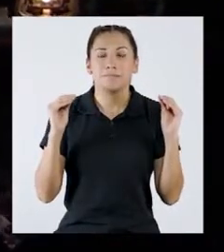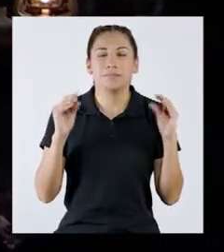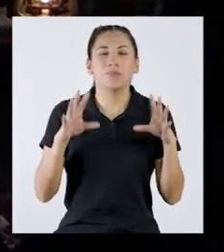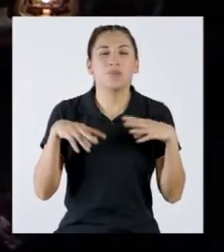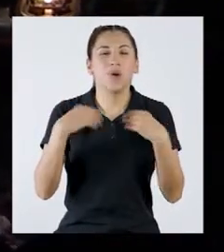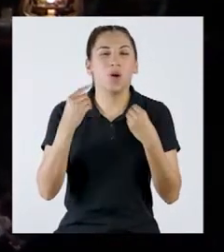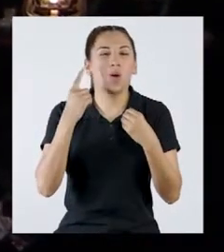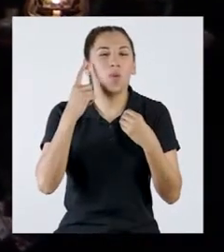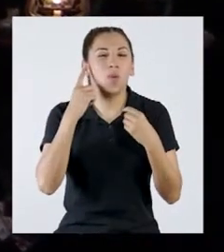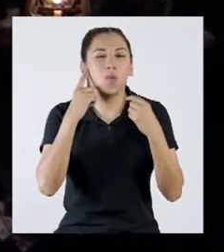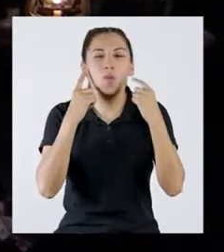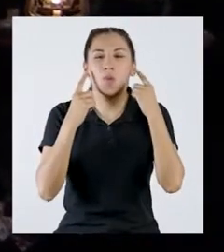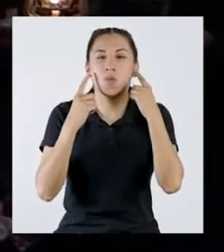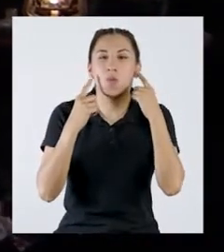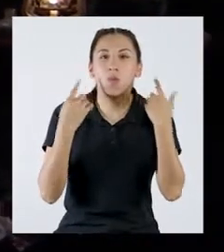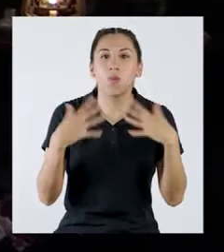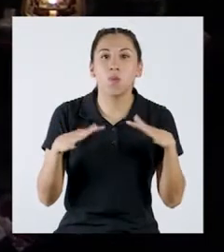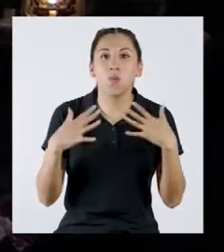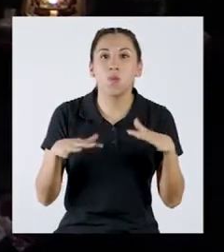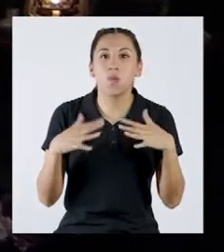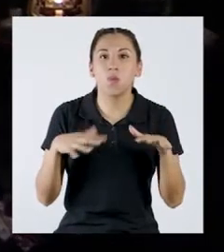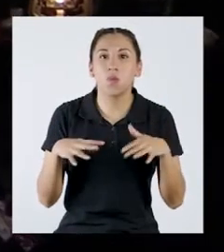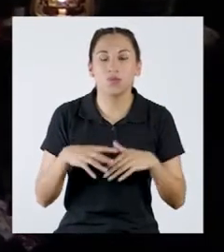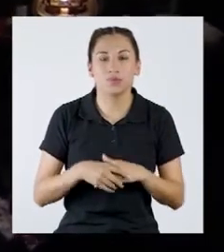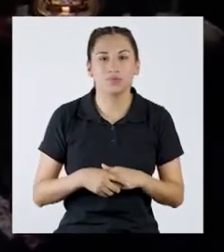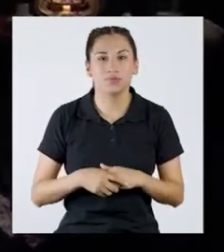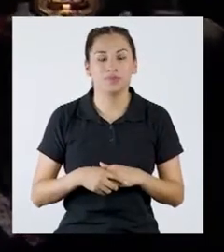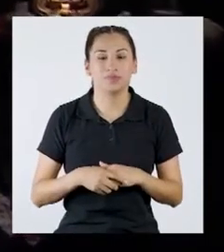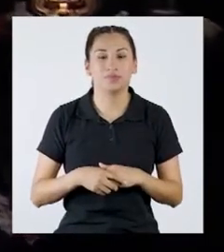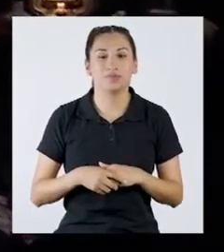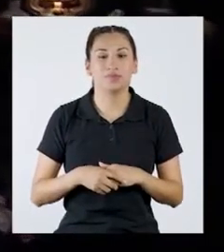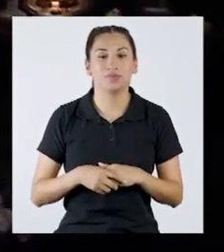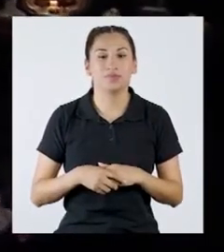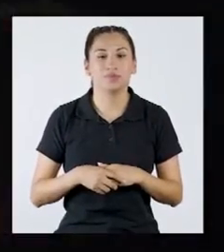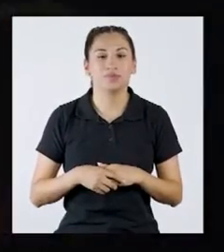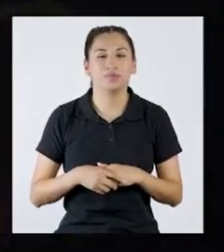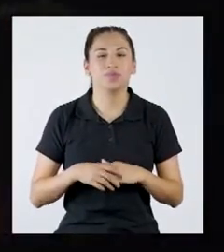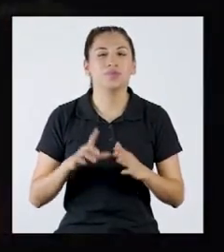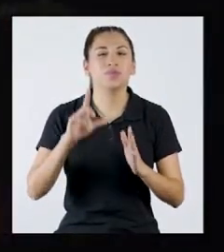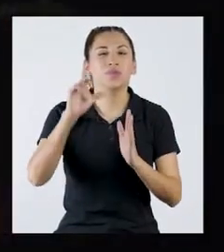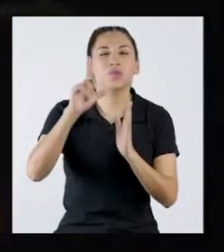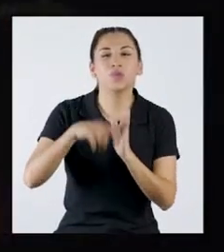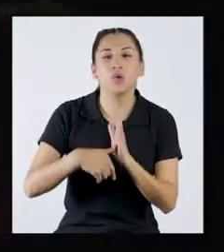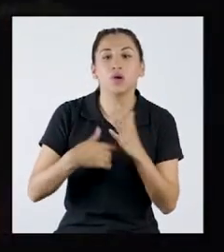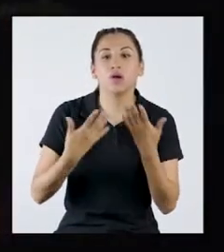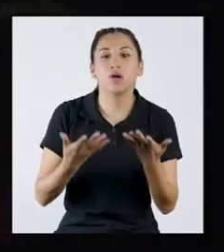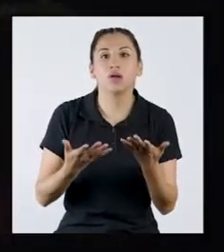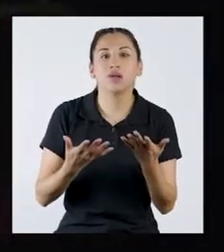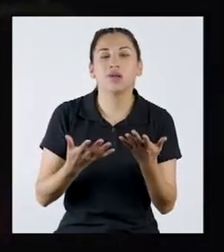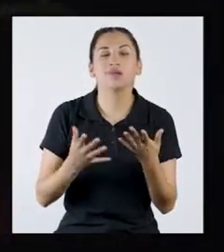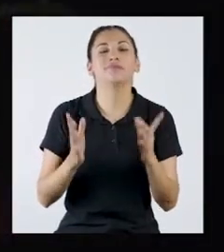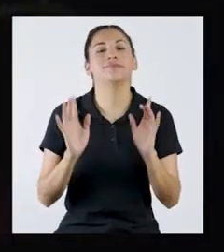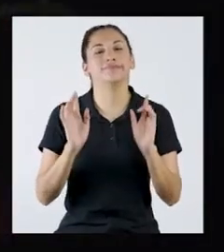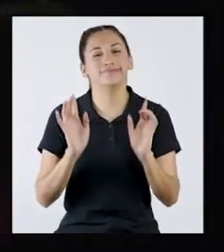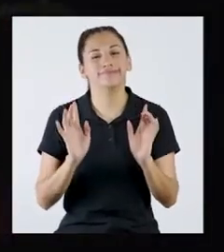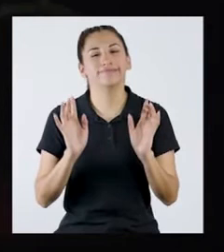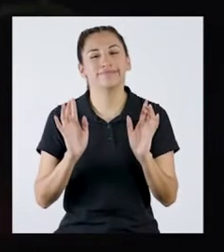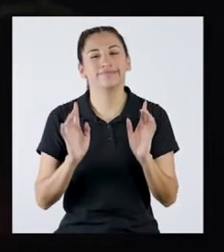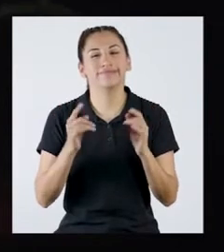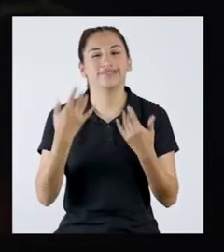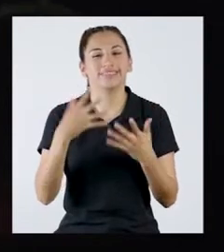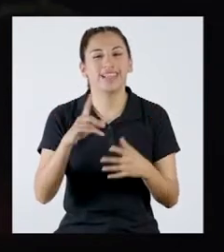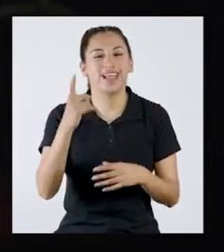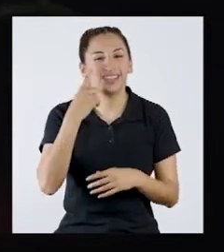pues huiría. Debo, sin embargo,